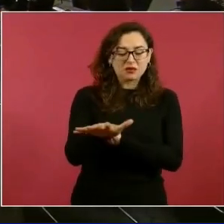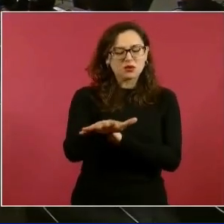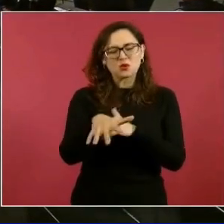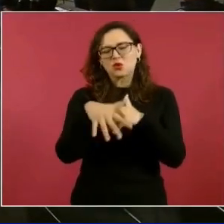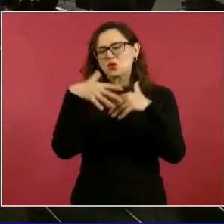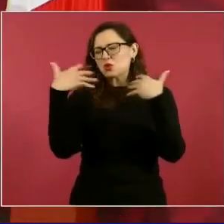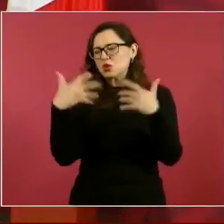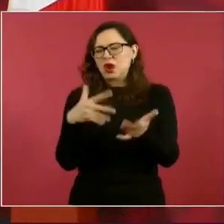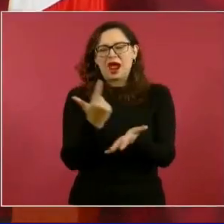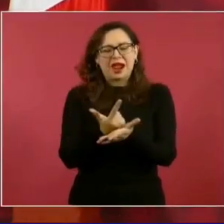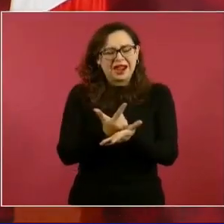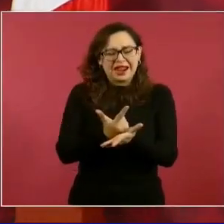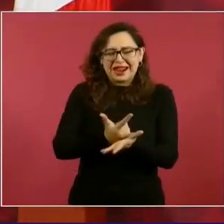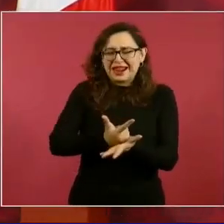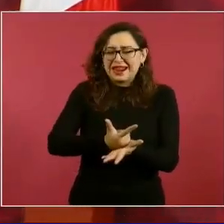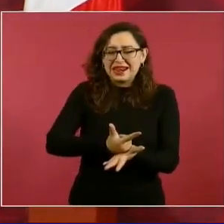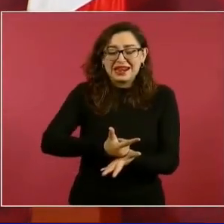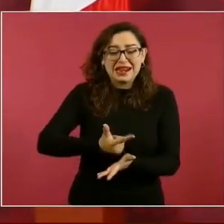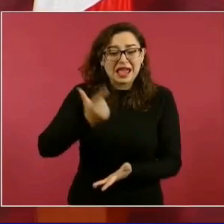y porque